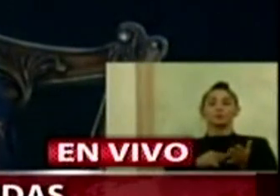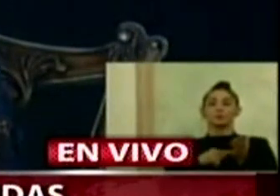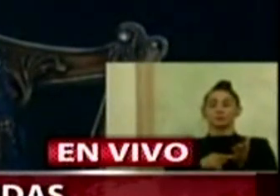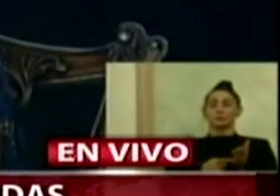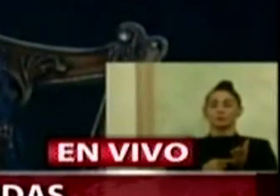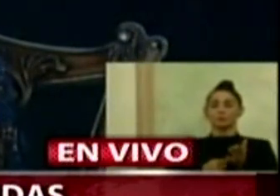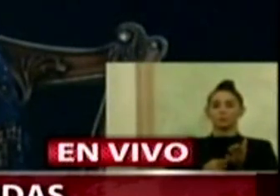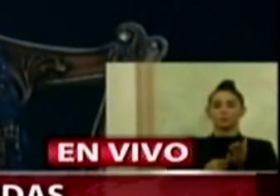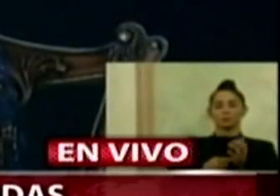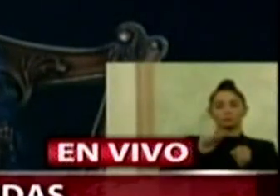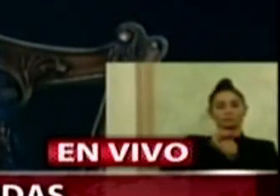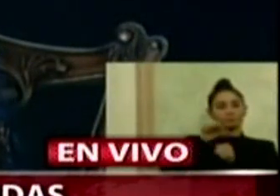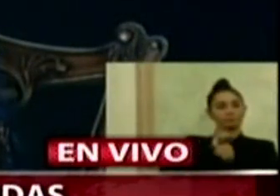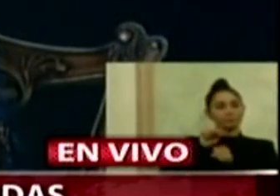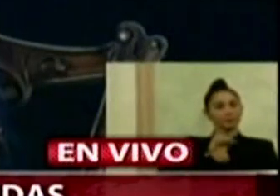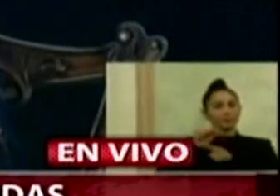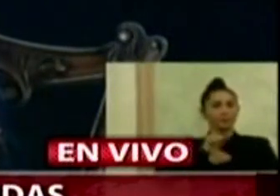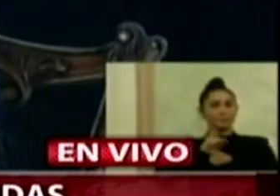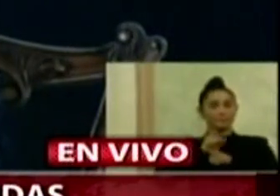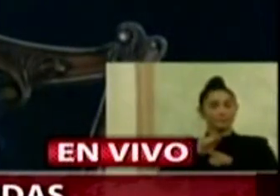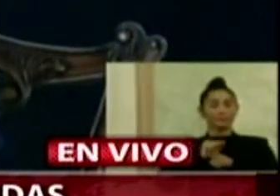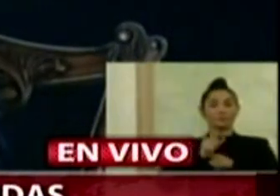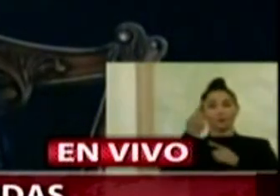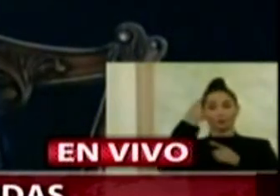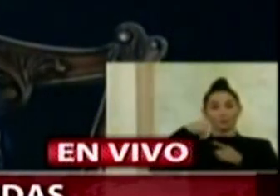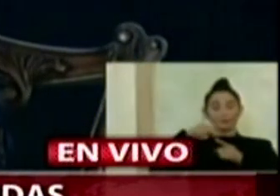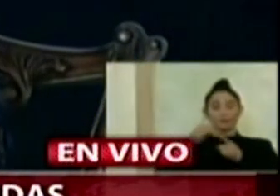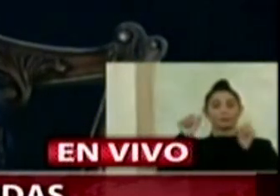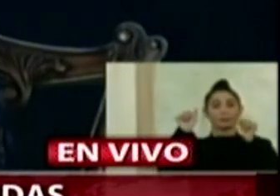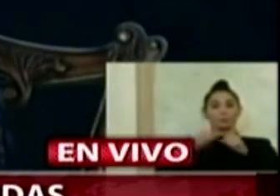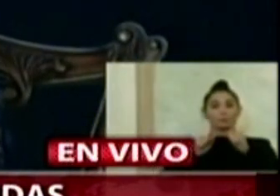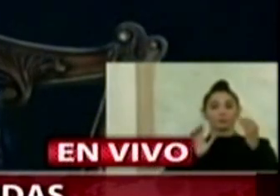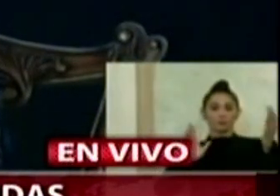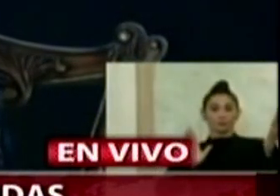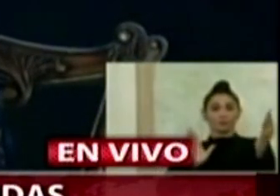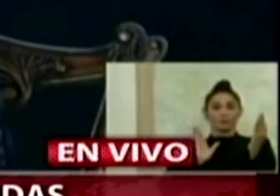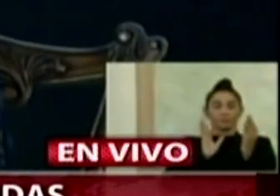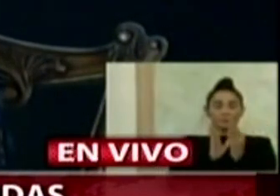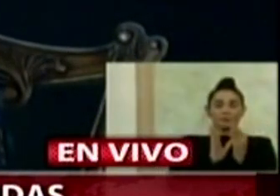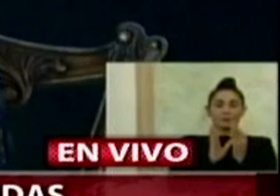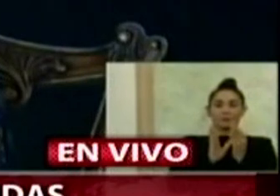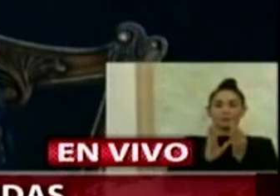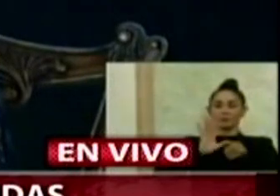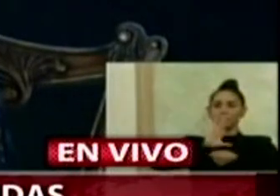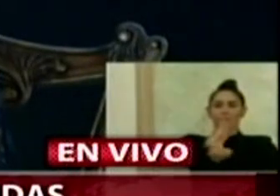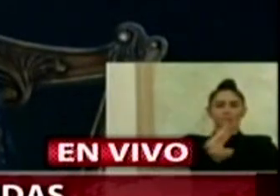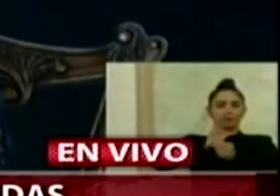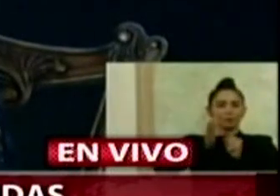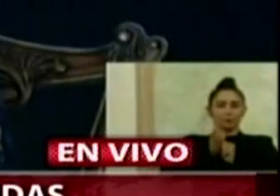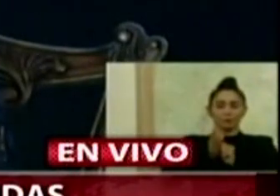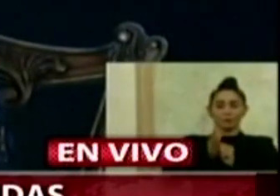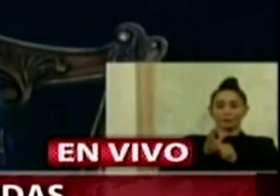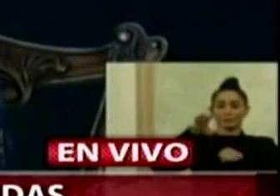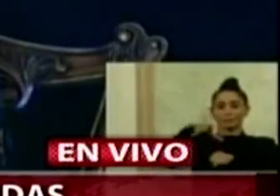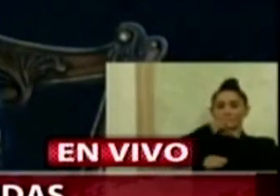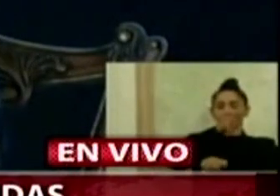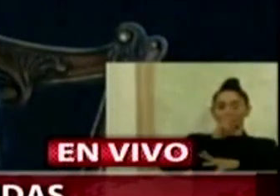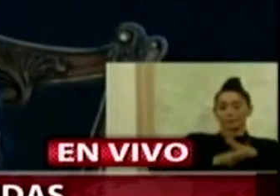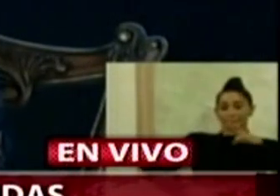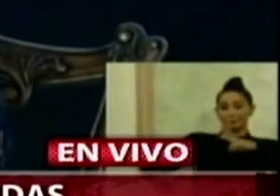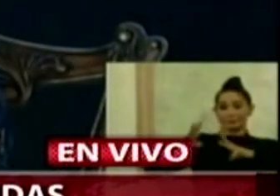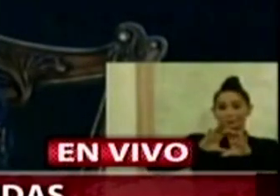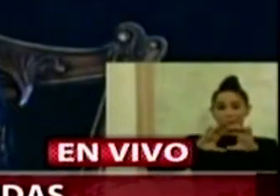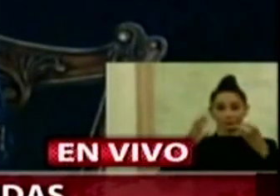estamos implementando para poder hacer frente a esa pandemia que ha atacado al mundo y a la República